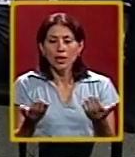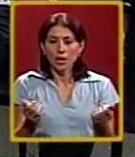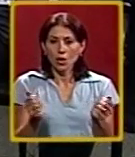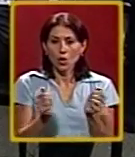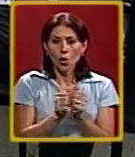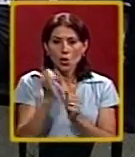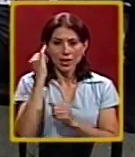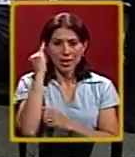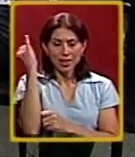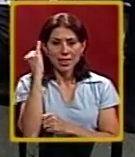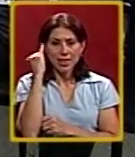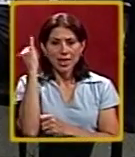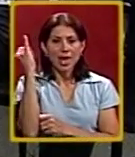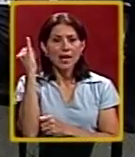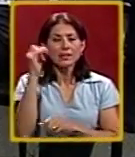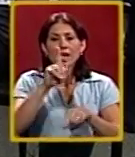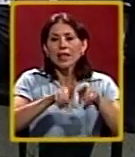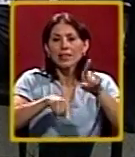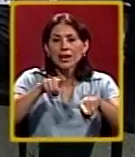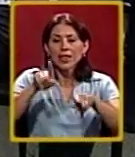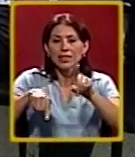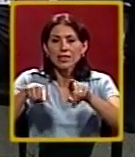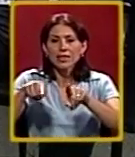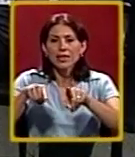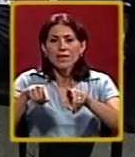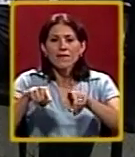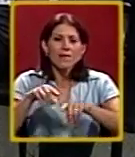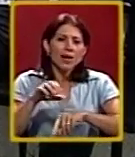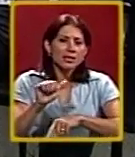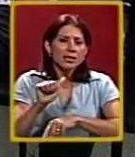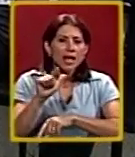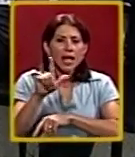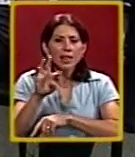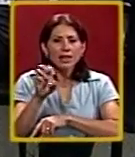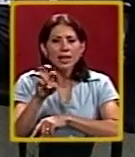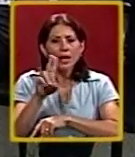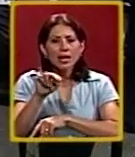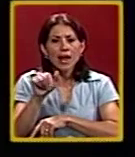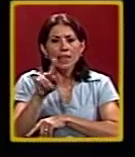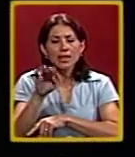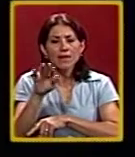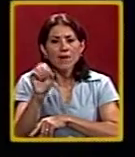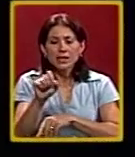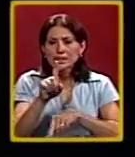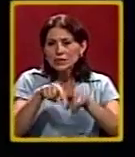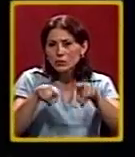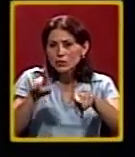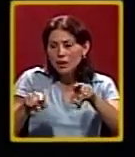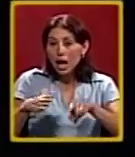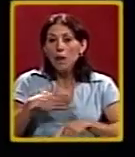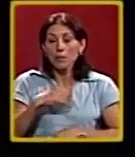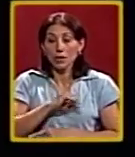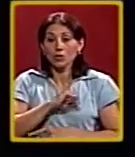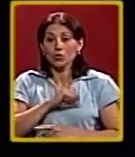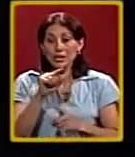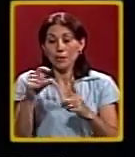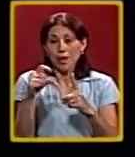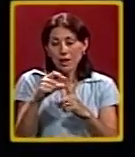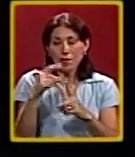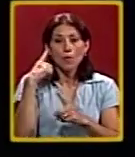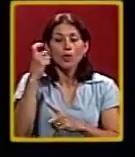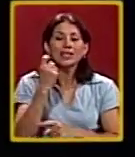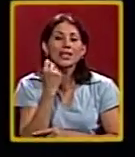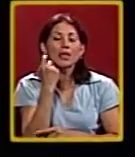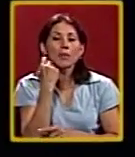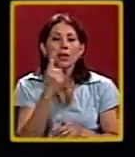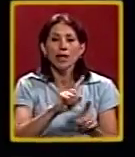ideas alternativas. A mí esa palabra a veces me asusta porque se interpreta de distintos medios, pero de